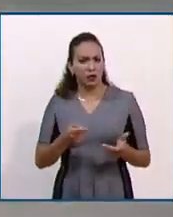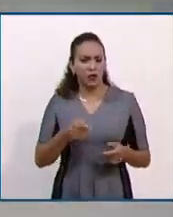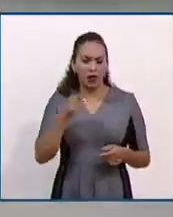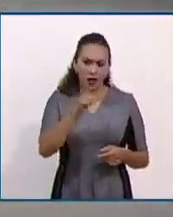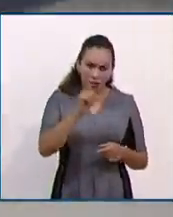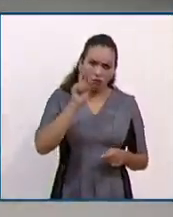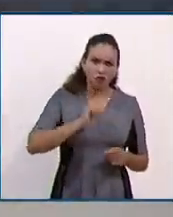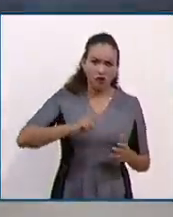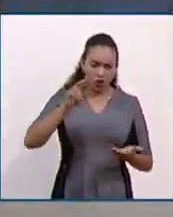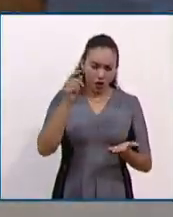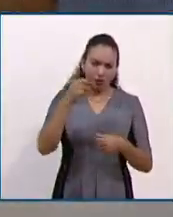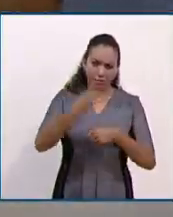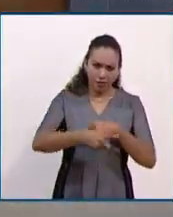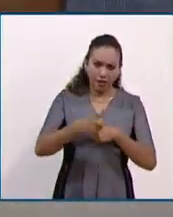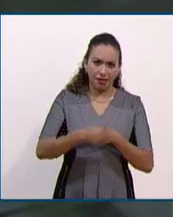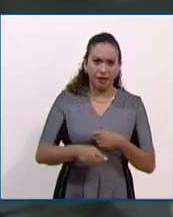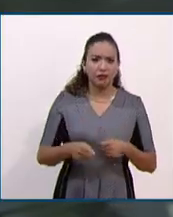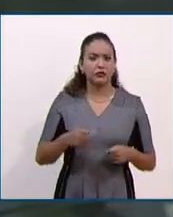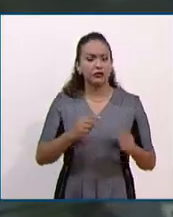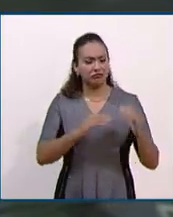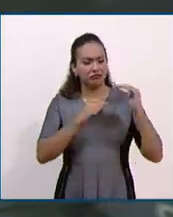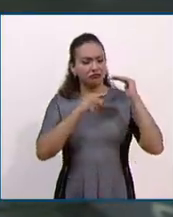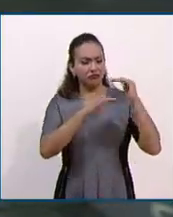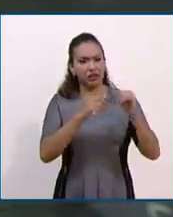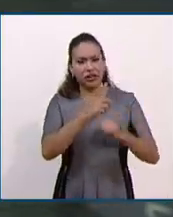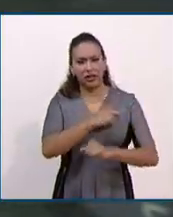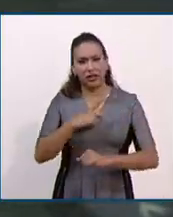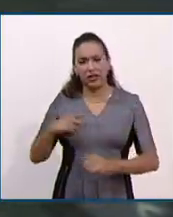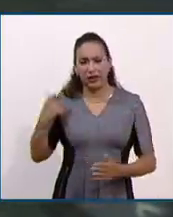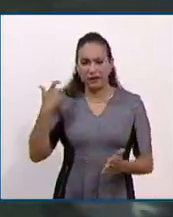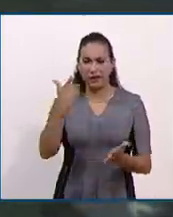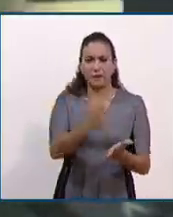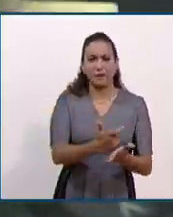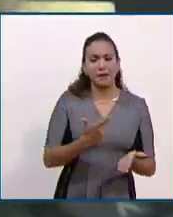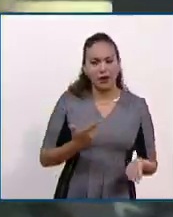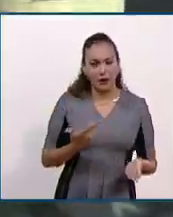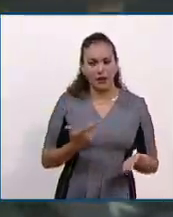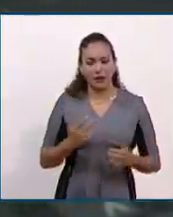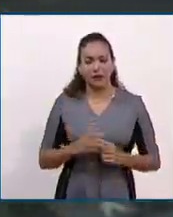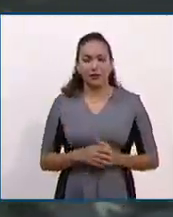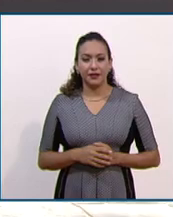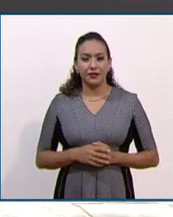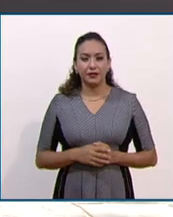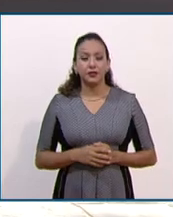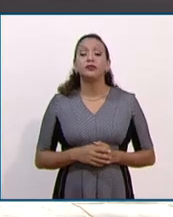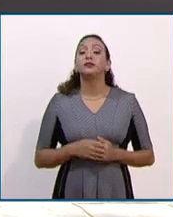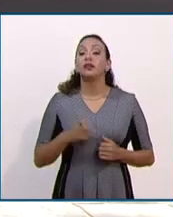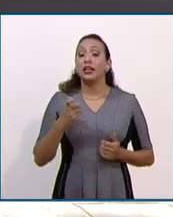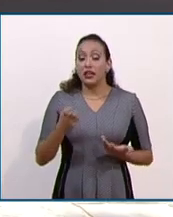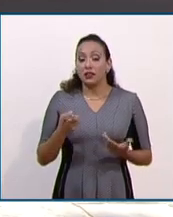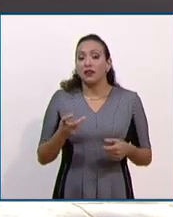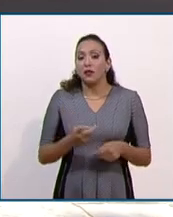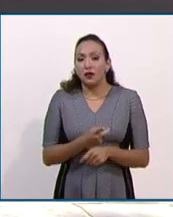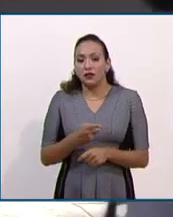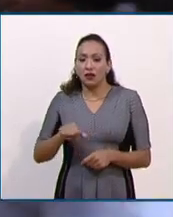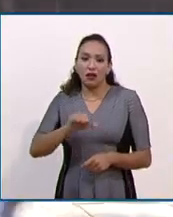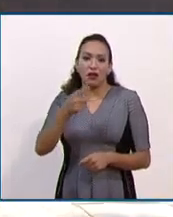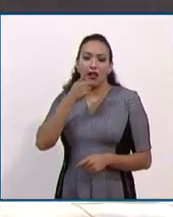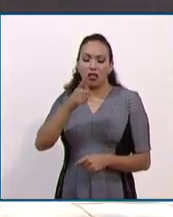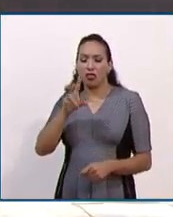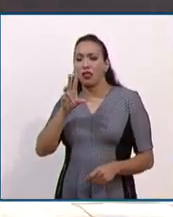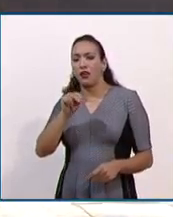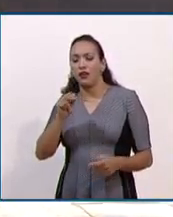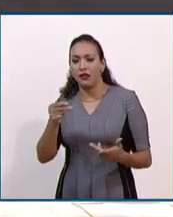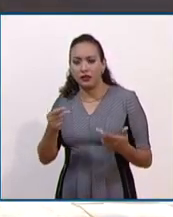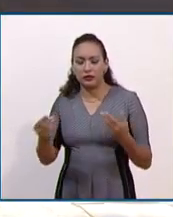integral del daño, pues prevé un tope máximo para la cuantificación de la indemnización por daño moral, lo que impidió que, en el caso, las personas